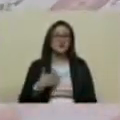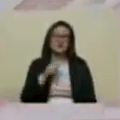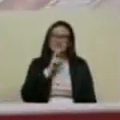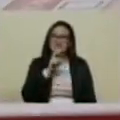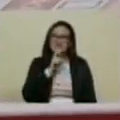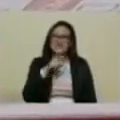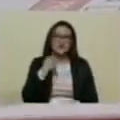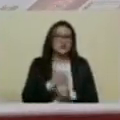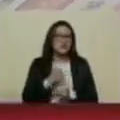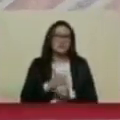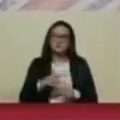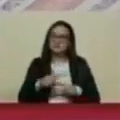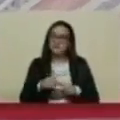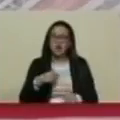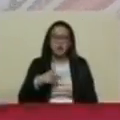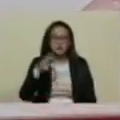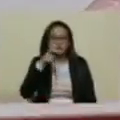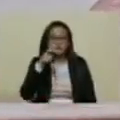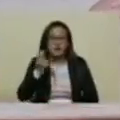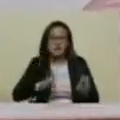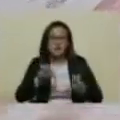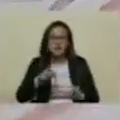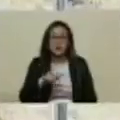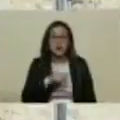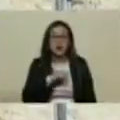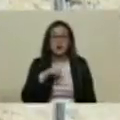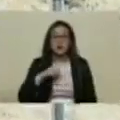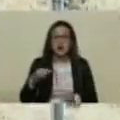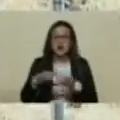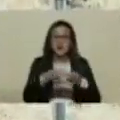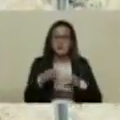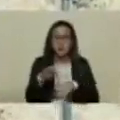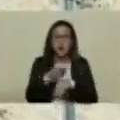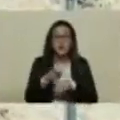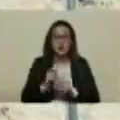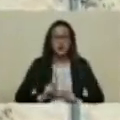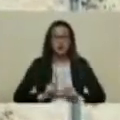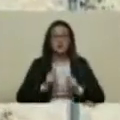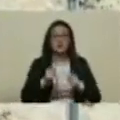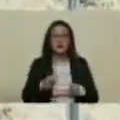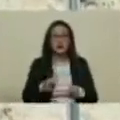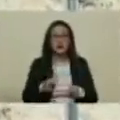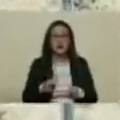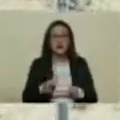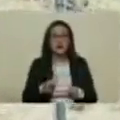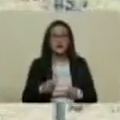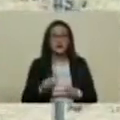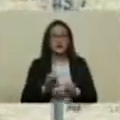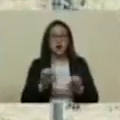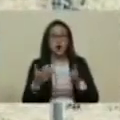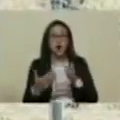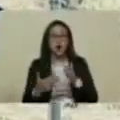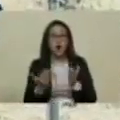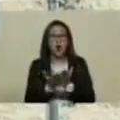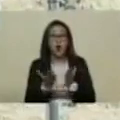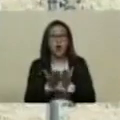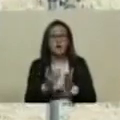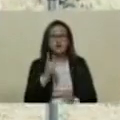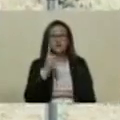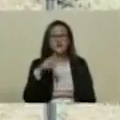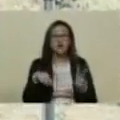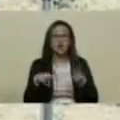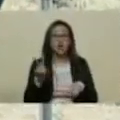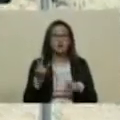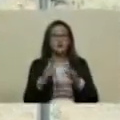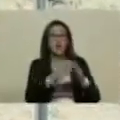vamos nosotros personalmente con todo el equipo de gobierno a entregarle estas unidades educativas a